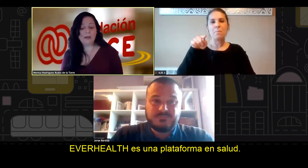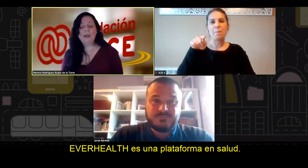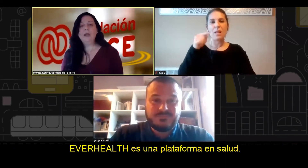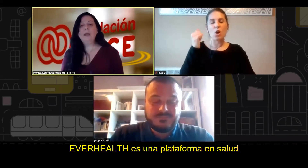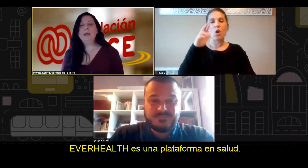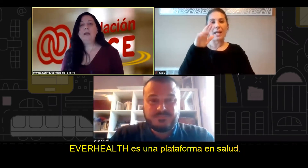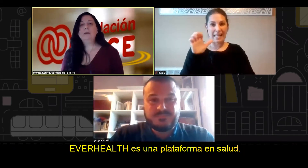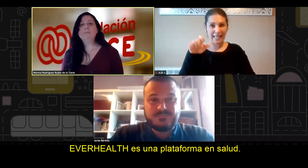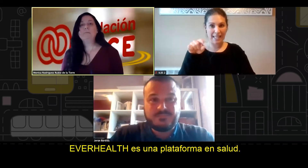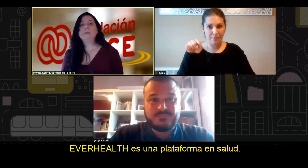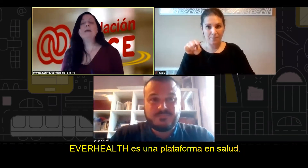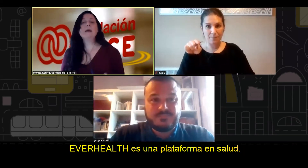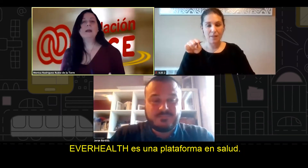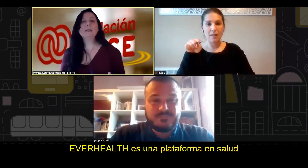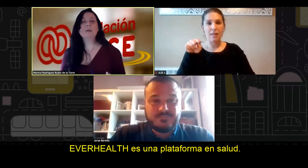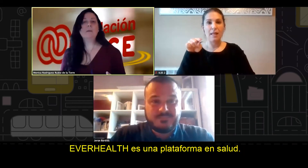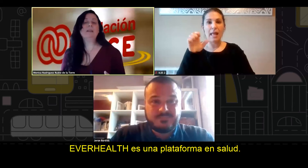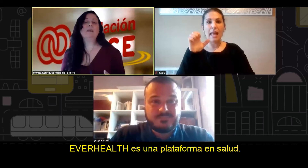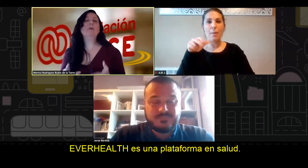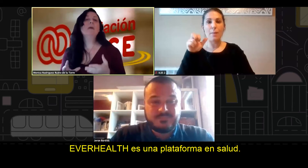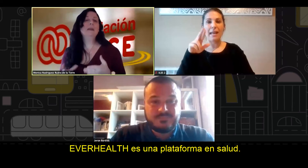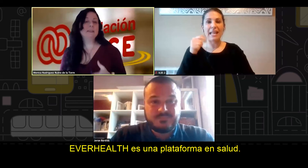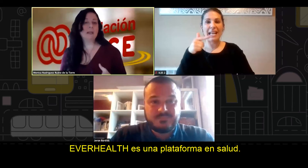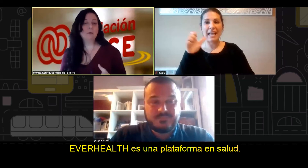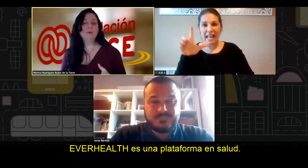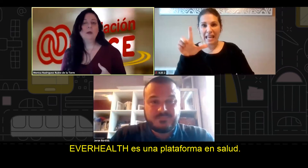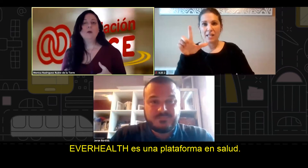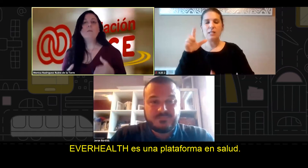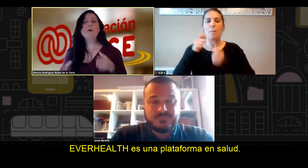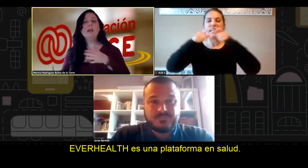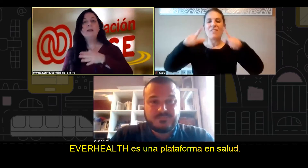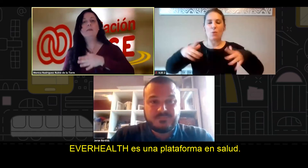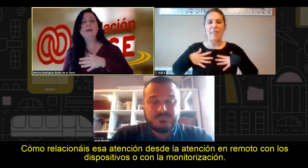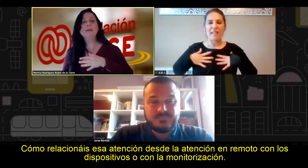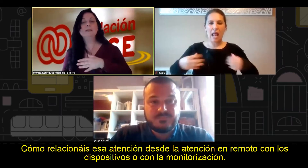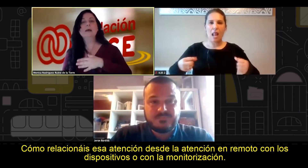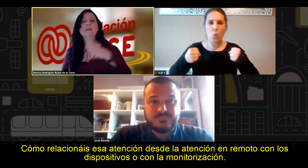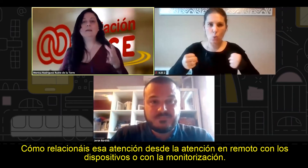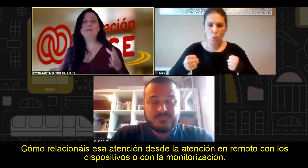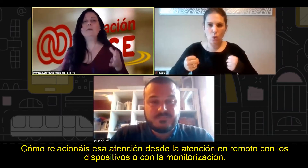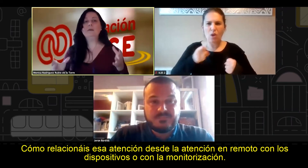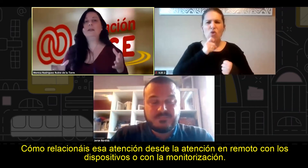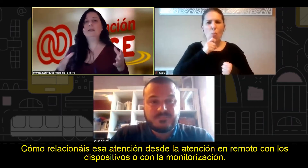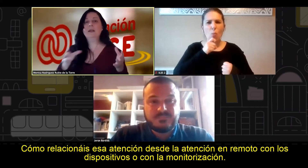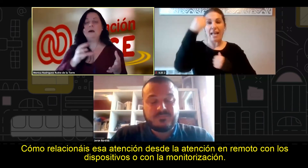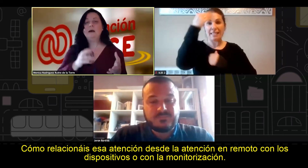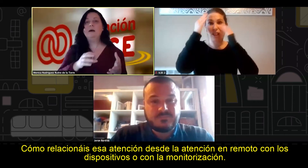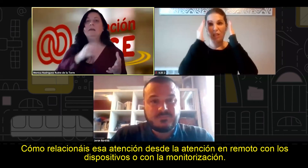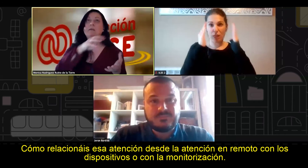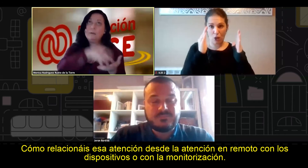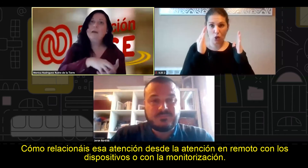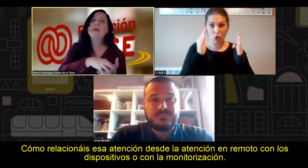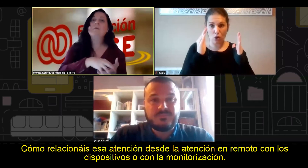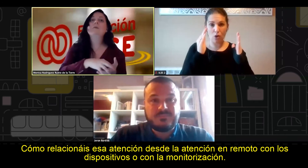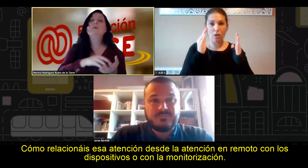Jorge, Evergel es una plataforma en salud. ¿Cómo relacionáis esa atención desde la